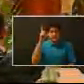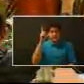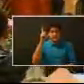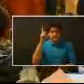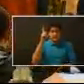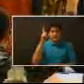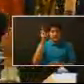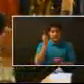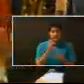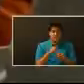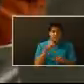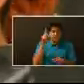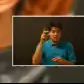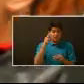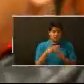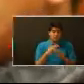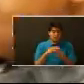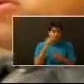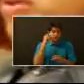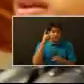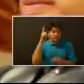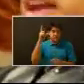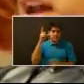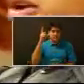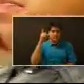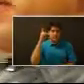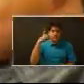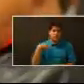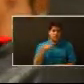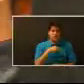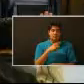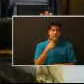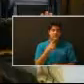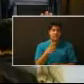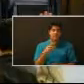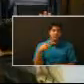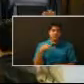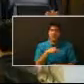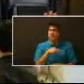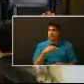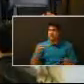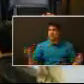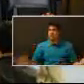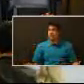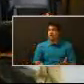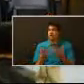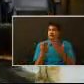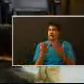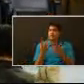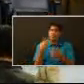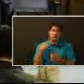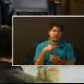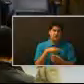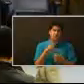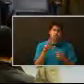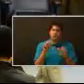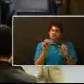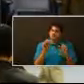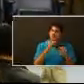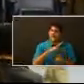tu nombre, Señor, tú nos has dicho que nos levantemos y que no vamos a